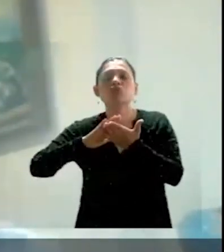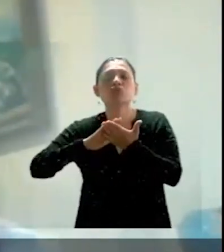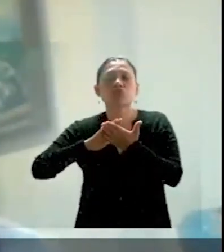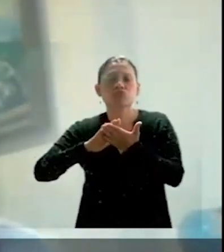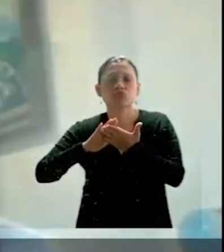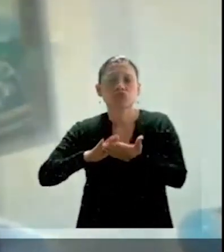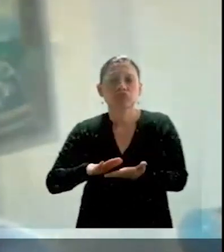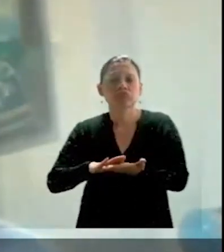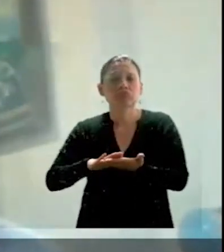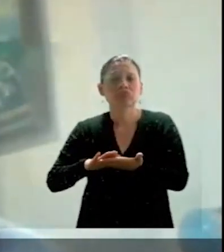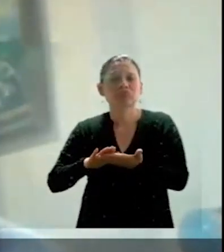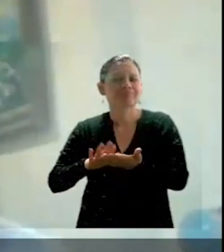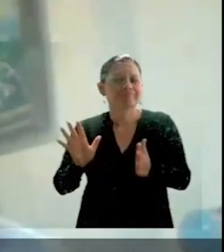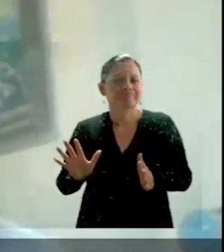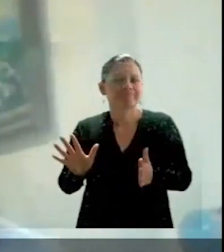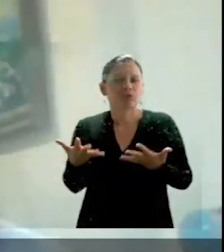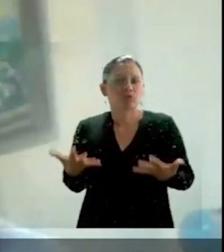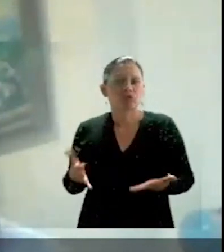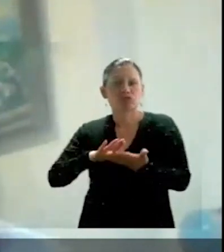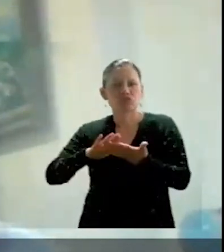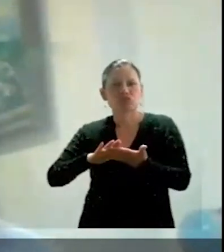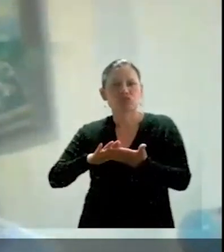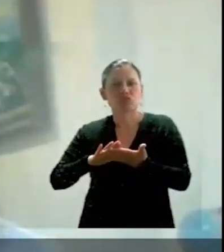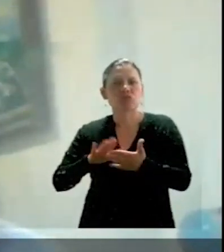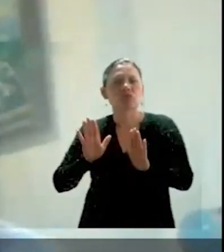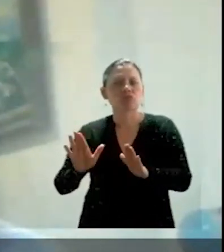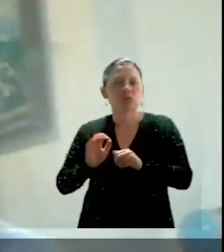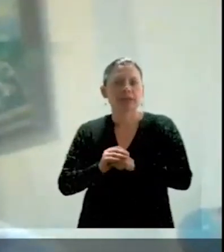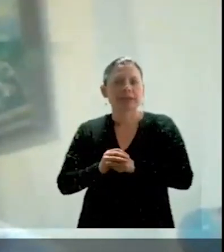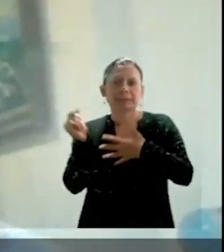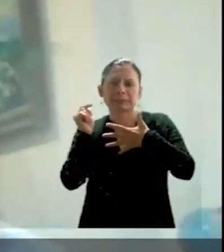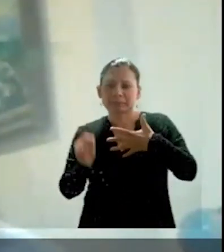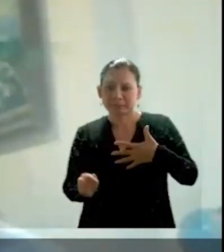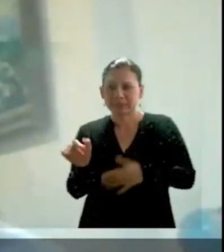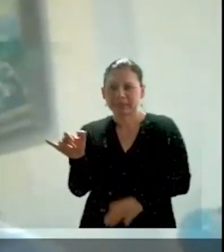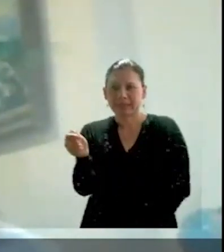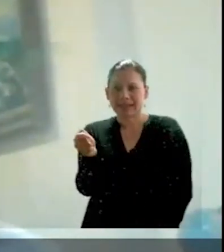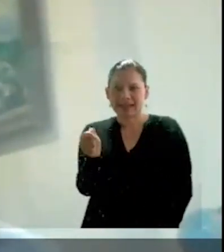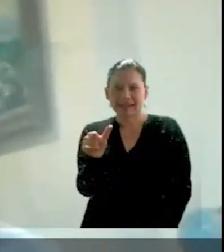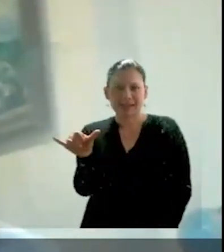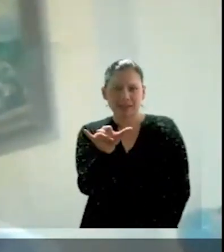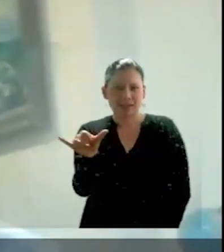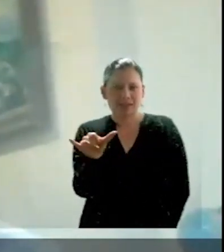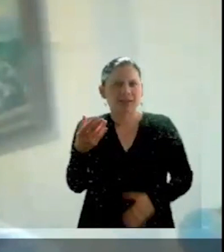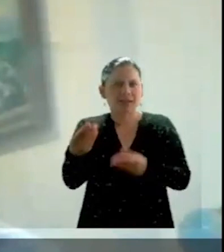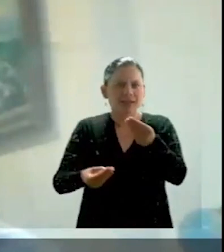pronto, solventar sus situaciones parecidas es